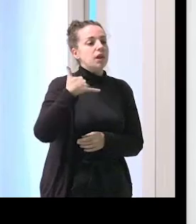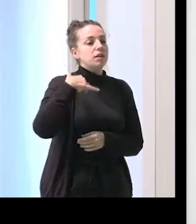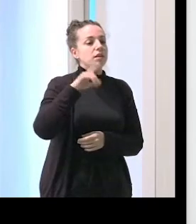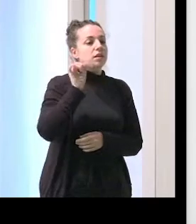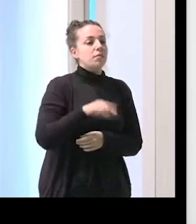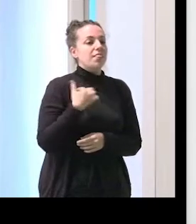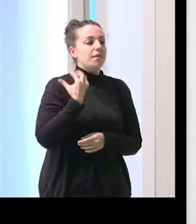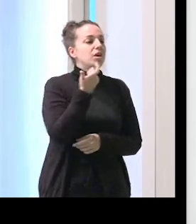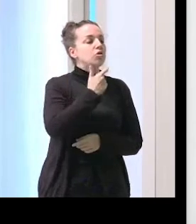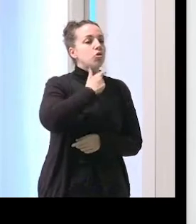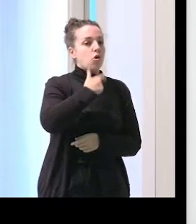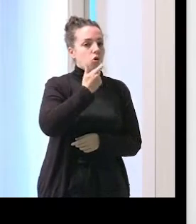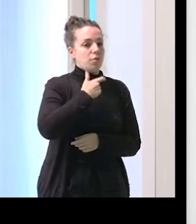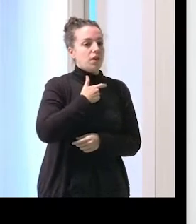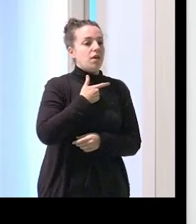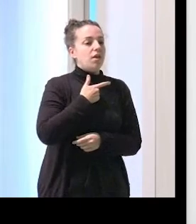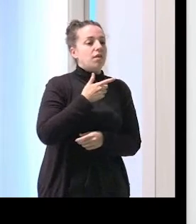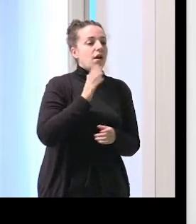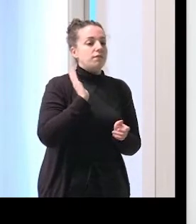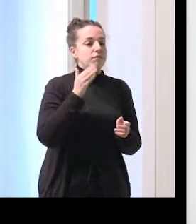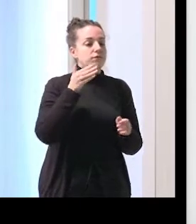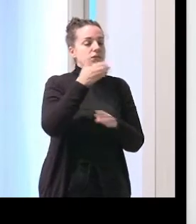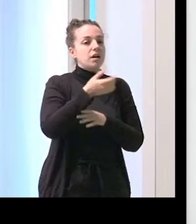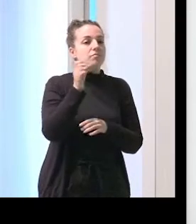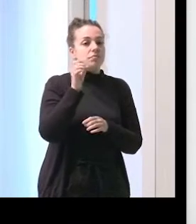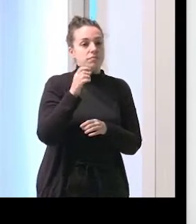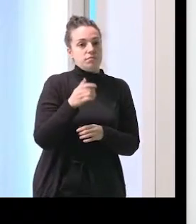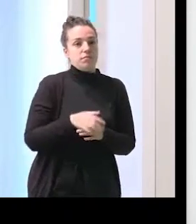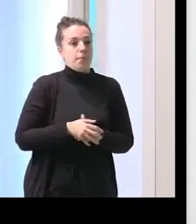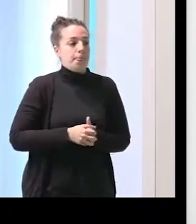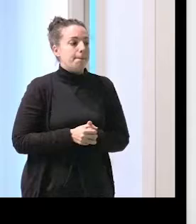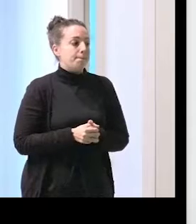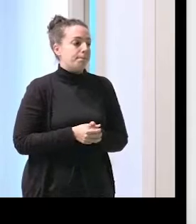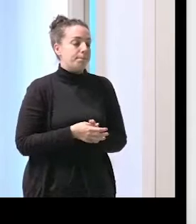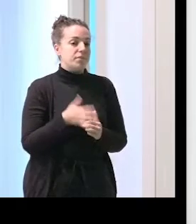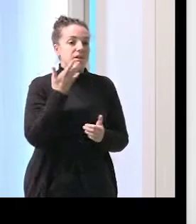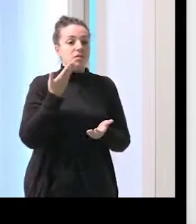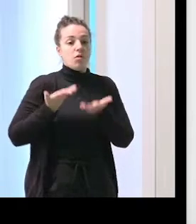recibir logopedia que sus semejantes con audición normal. ¿Vale?